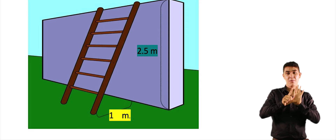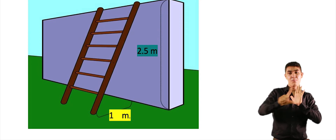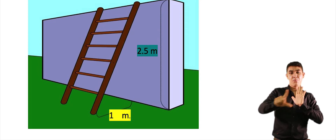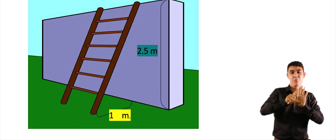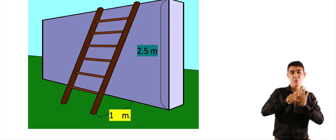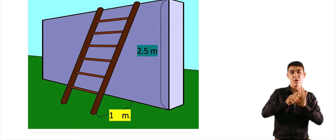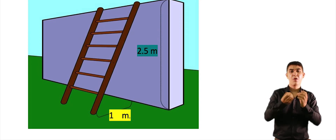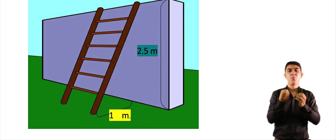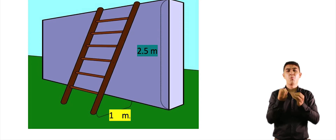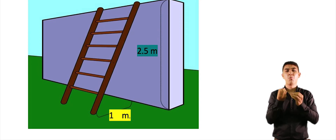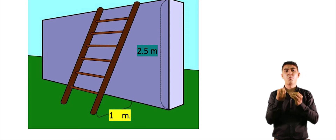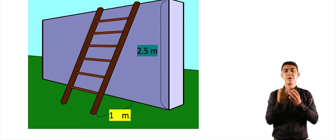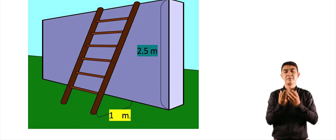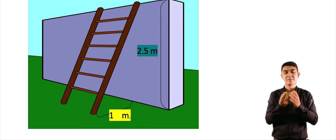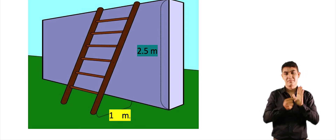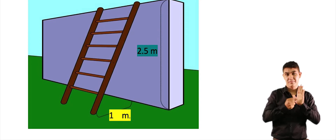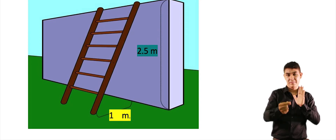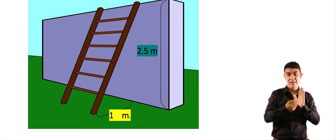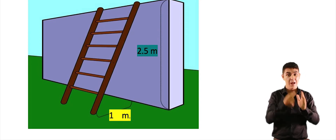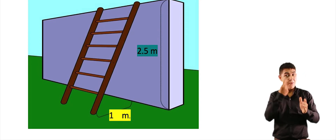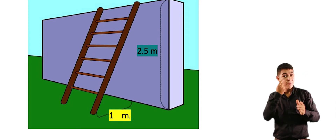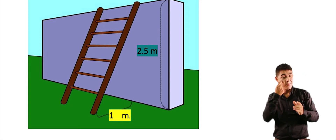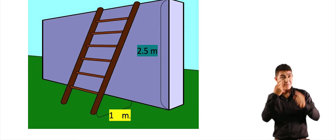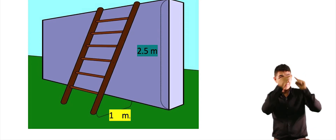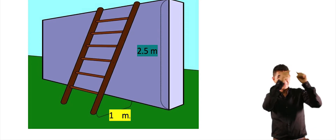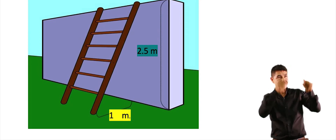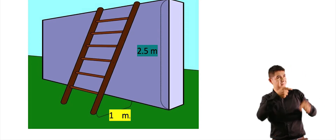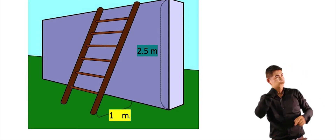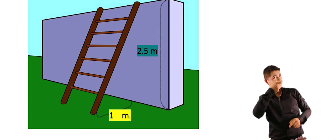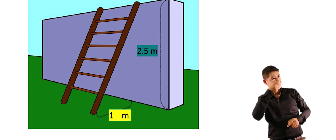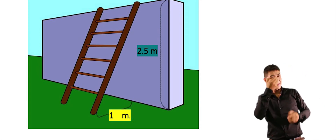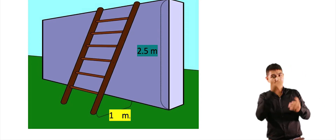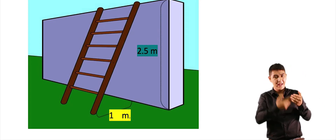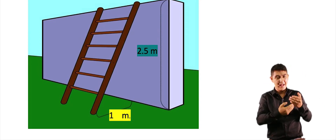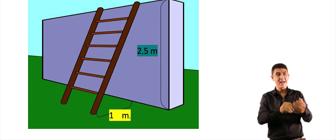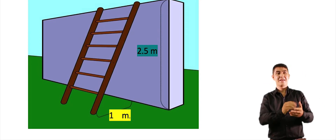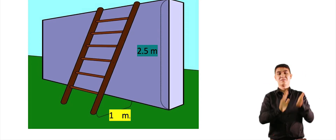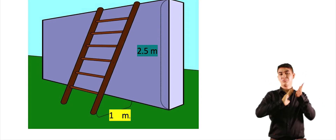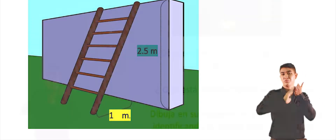observemos la imagen y respondamos a las siguientes preguntas.